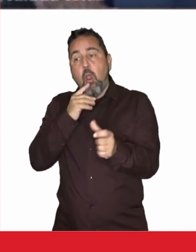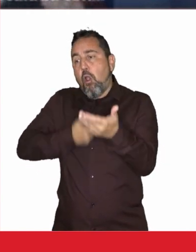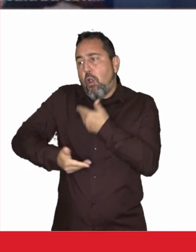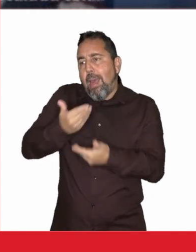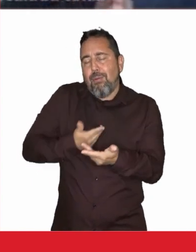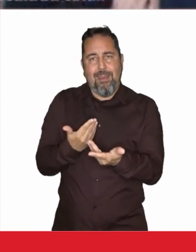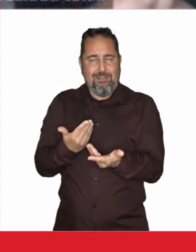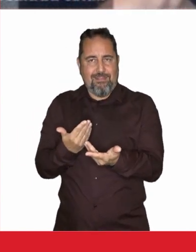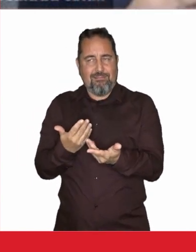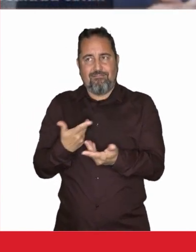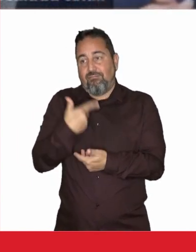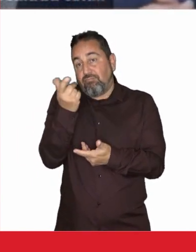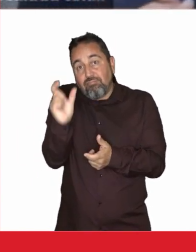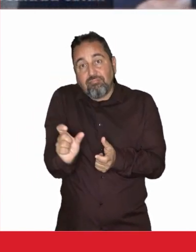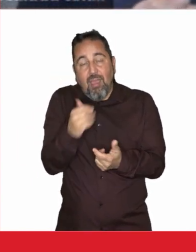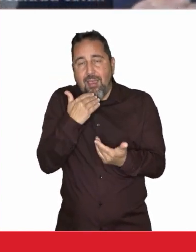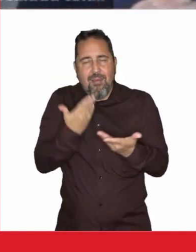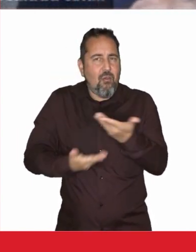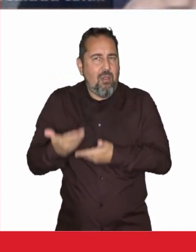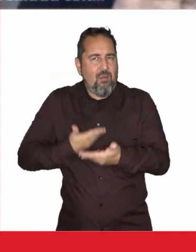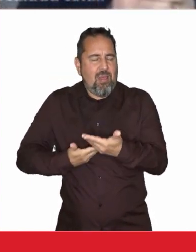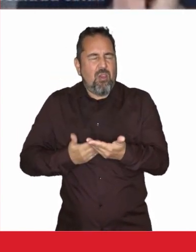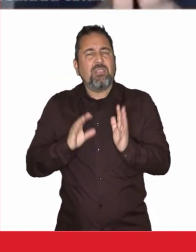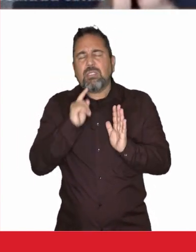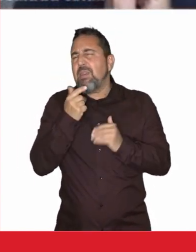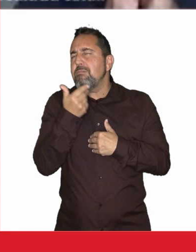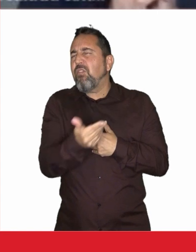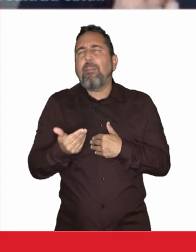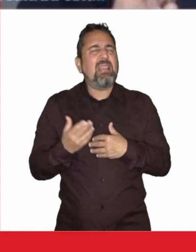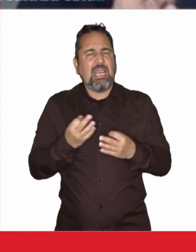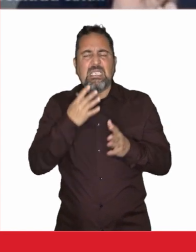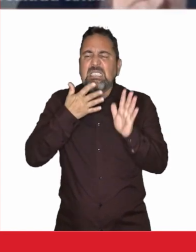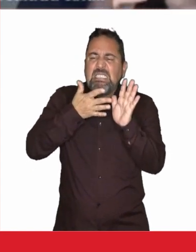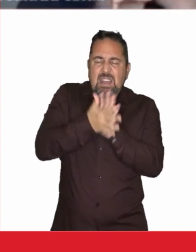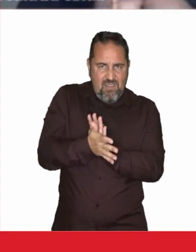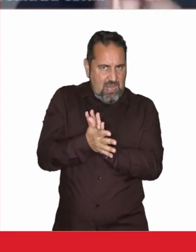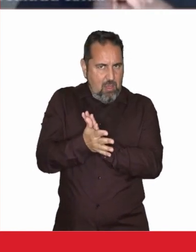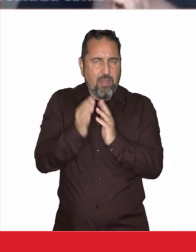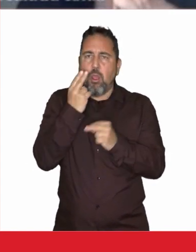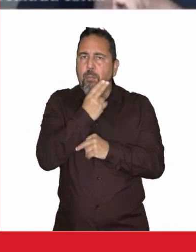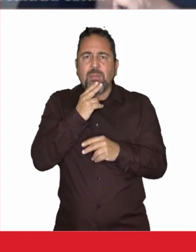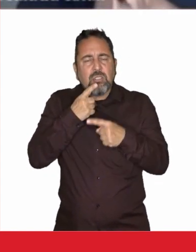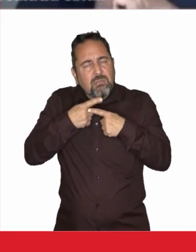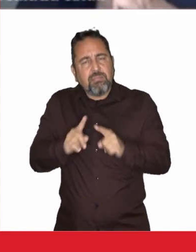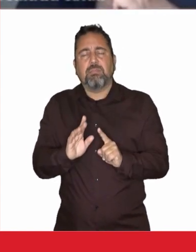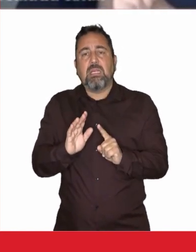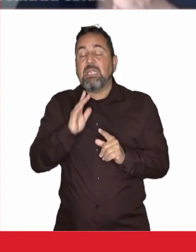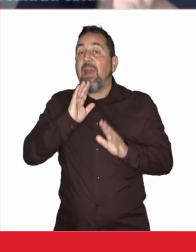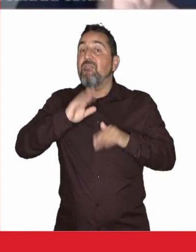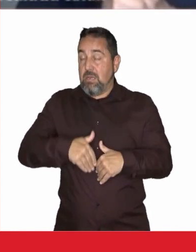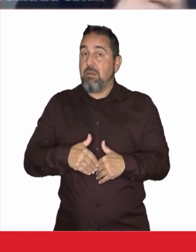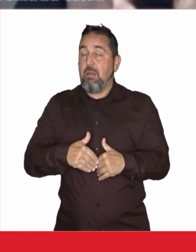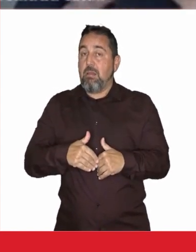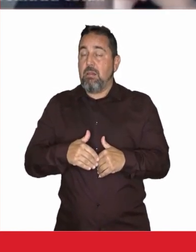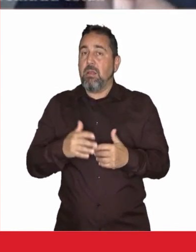nosotras, entre asociarse con alguien o colaborar con alguien, ¿vale? Entonces, lo fundamental aquí es que tiene un significativo nivel de